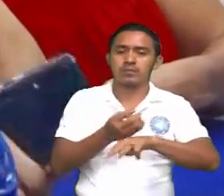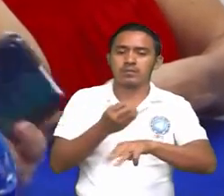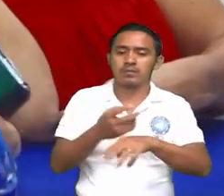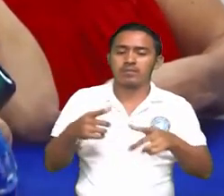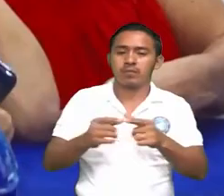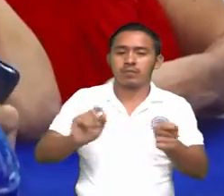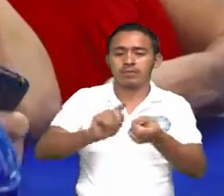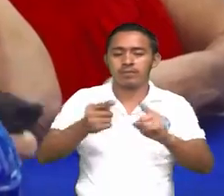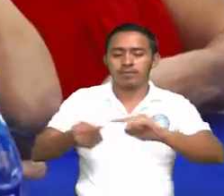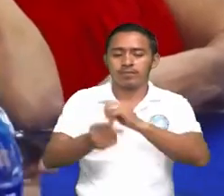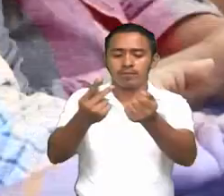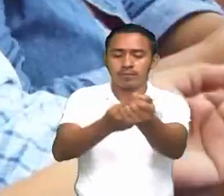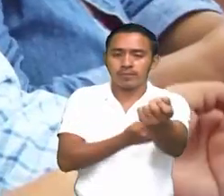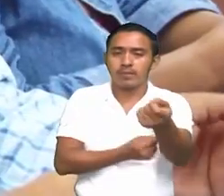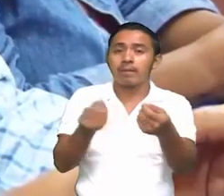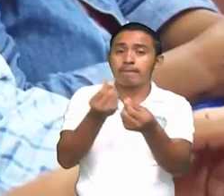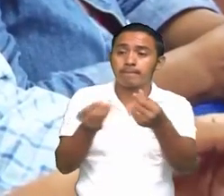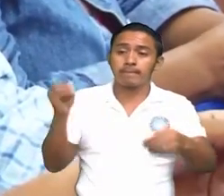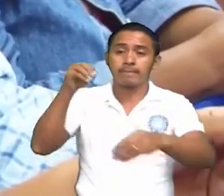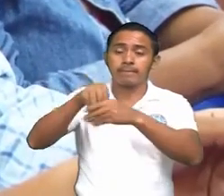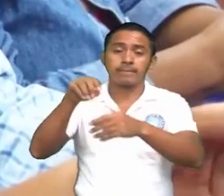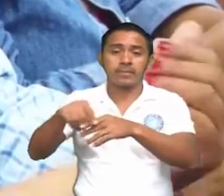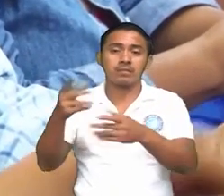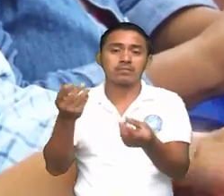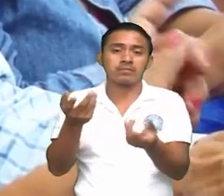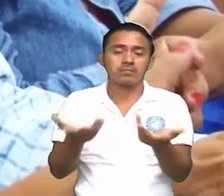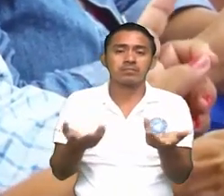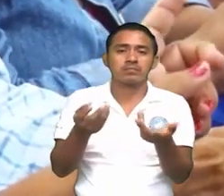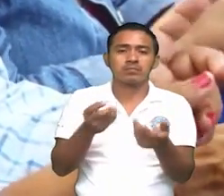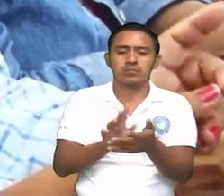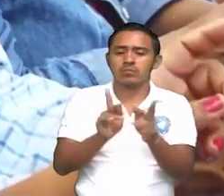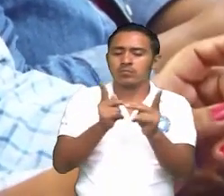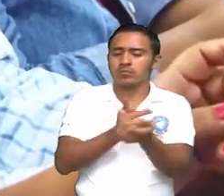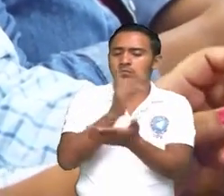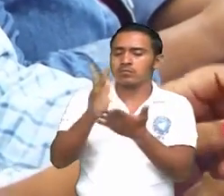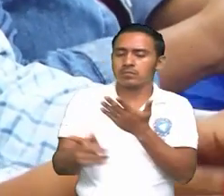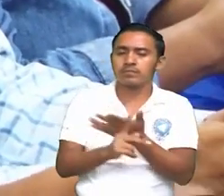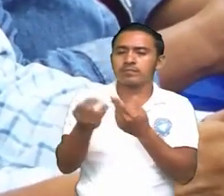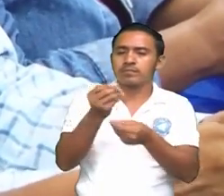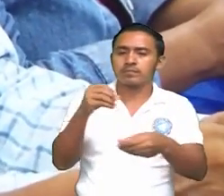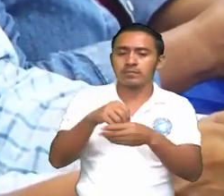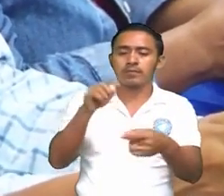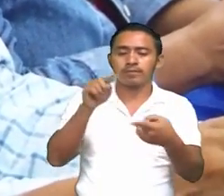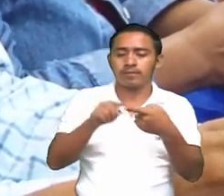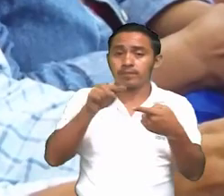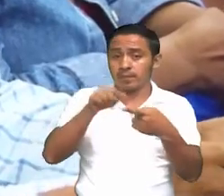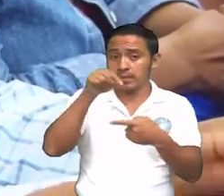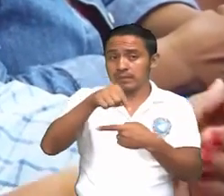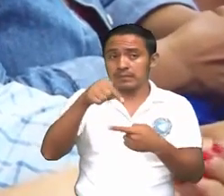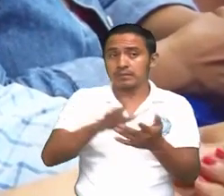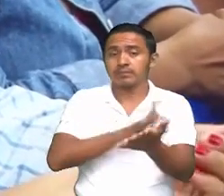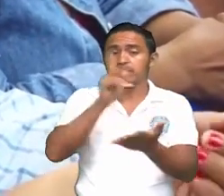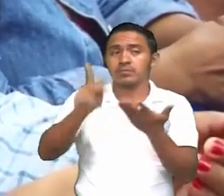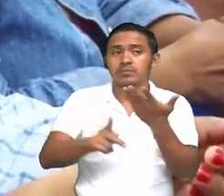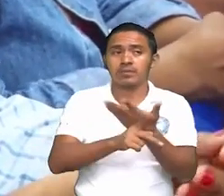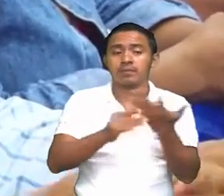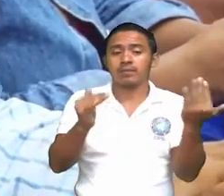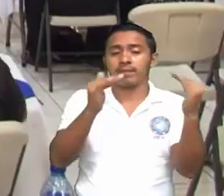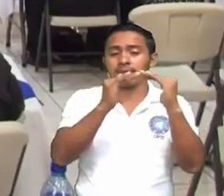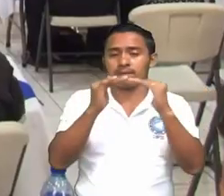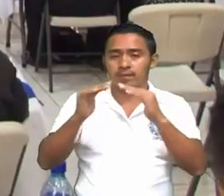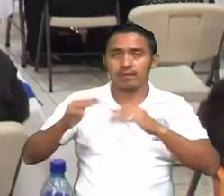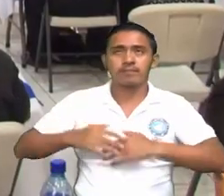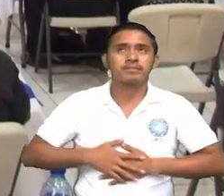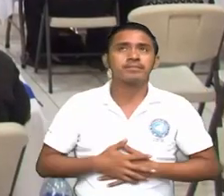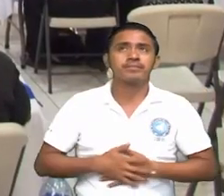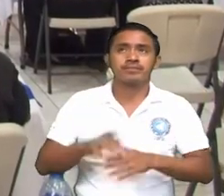su presupuesto a fin de asignar más fondos a los programas de inversión social, dentro de los que se encuentra este programa habitacional.